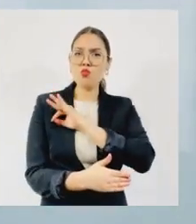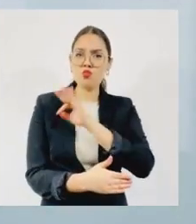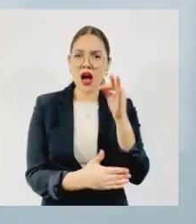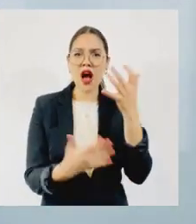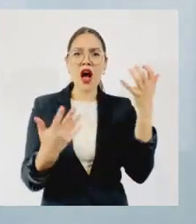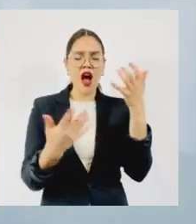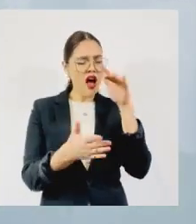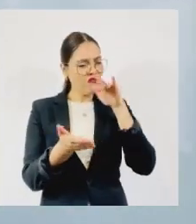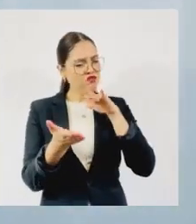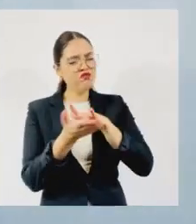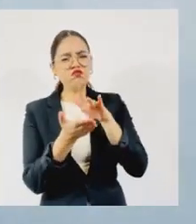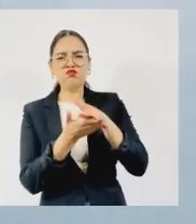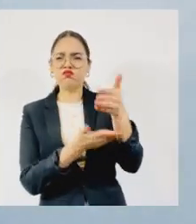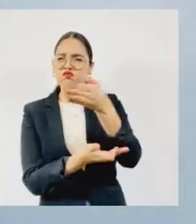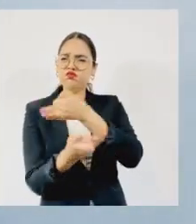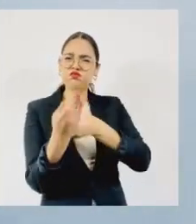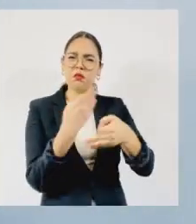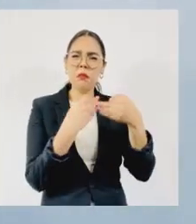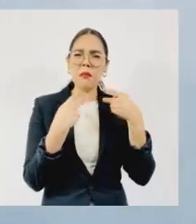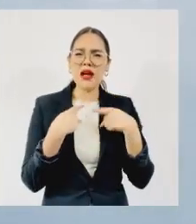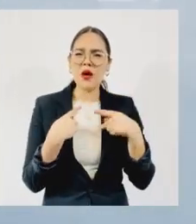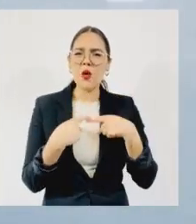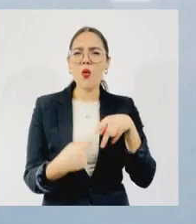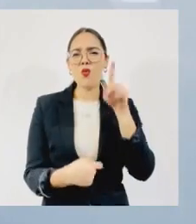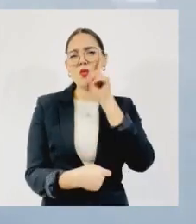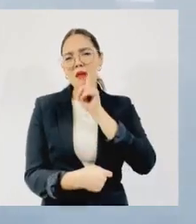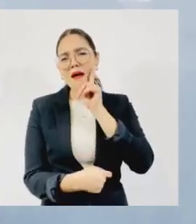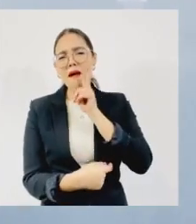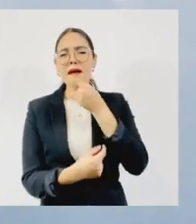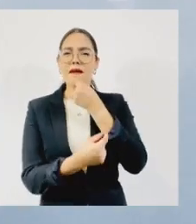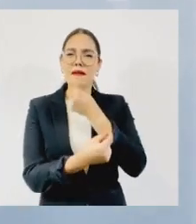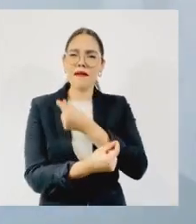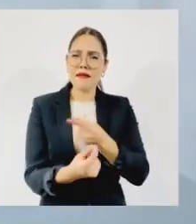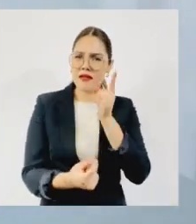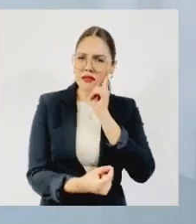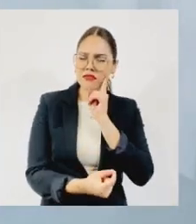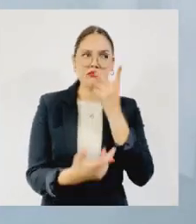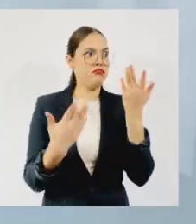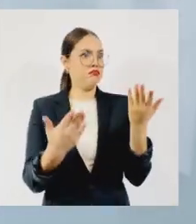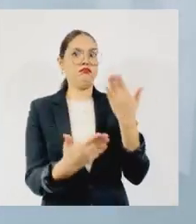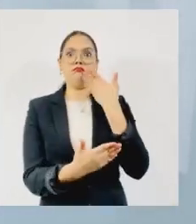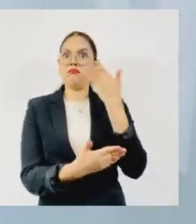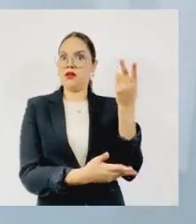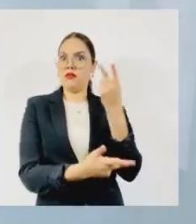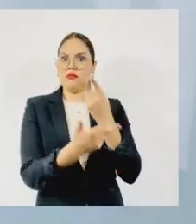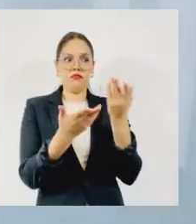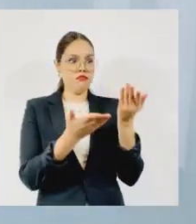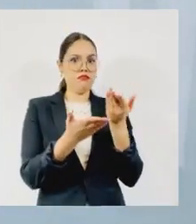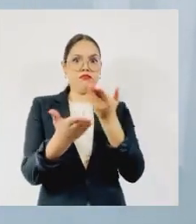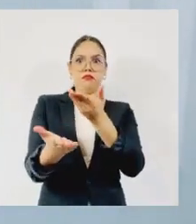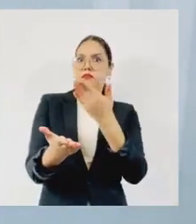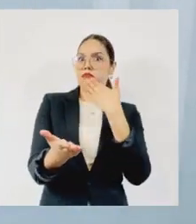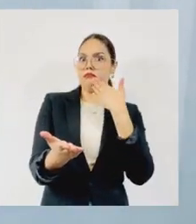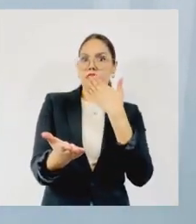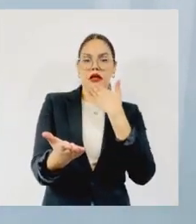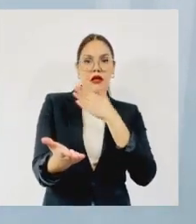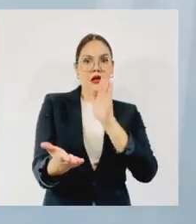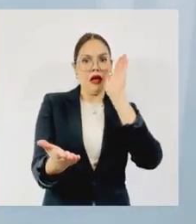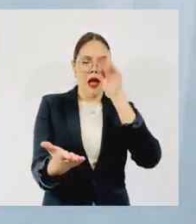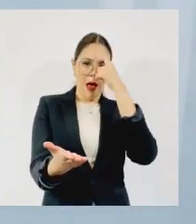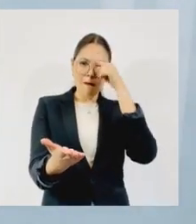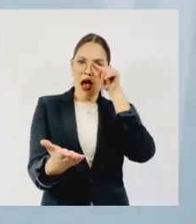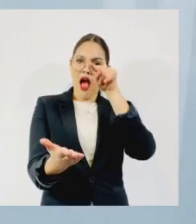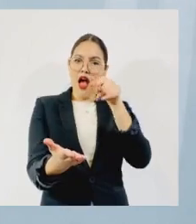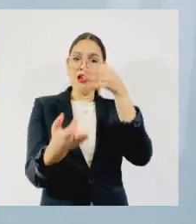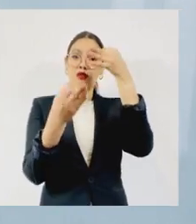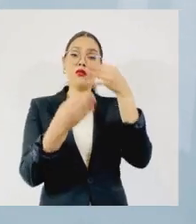muy importante por toda la gente, sobre todo por las mujeres y por las niñas, bienvenido ese poder. Si lo tienes nada más para